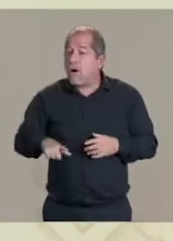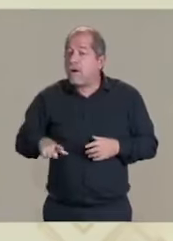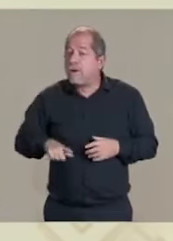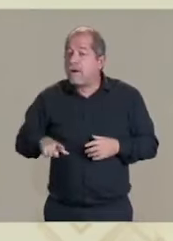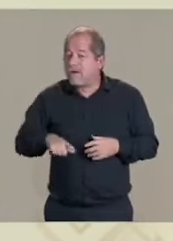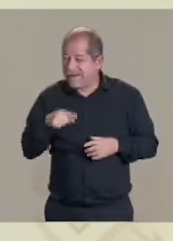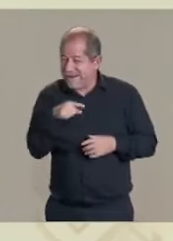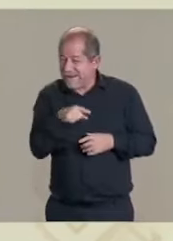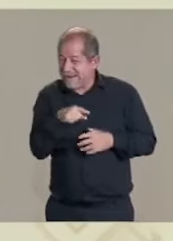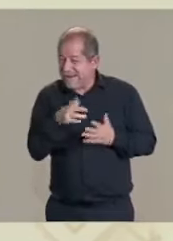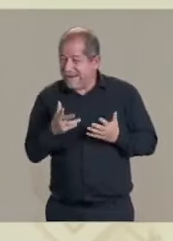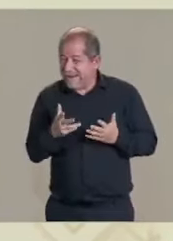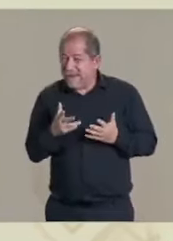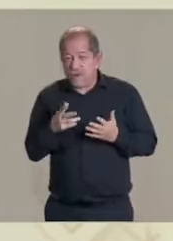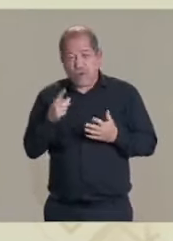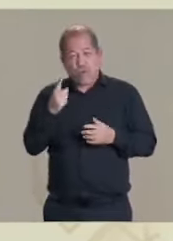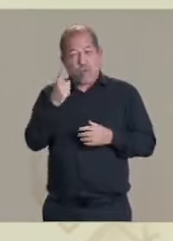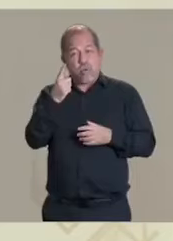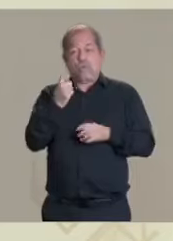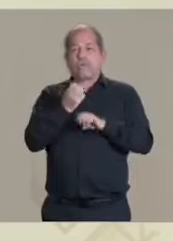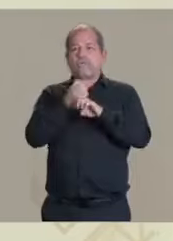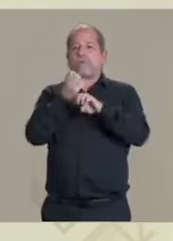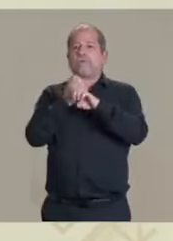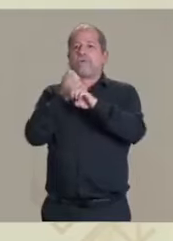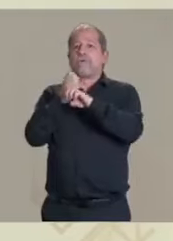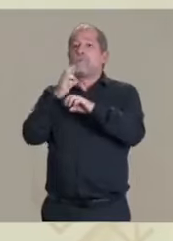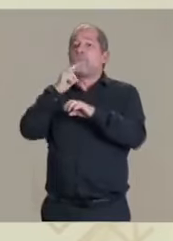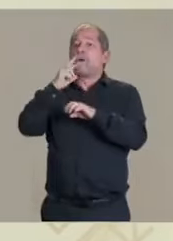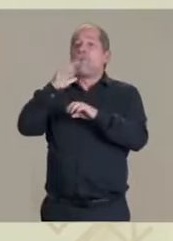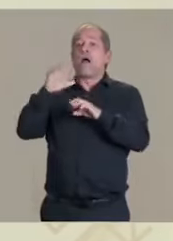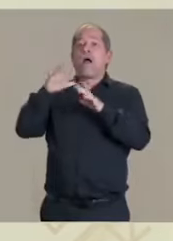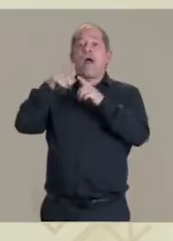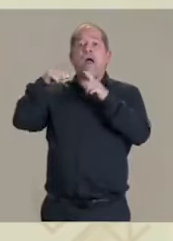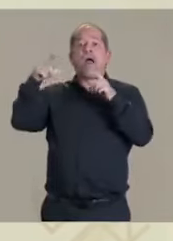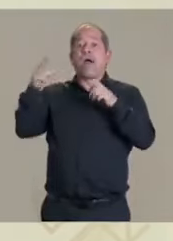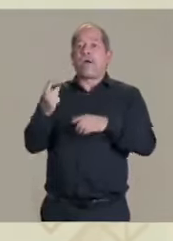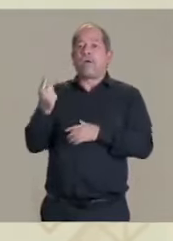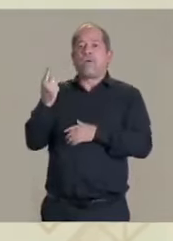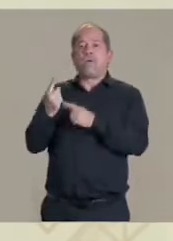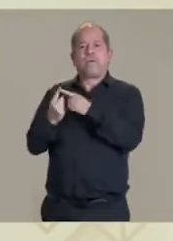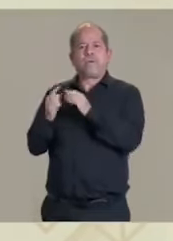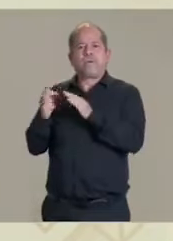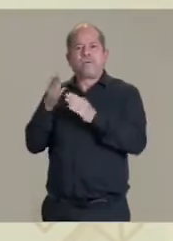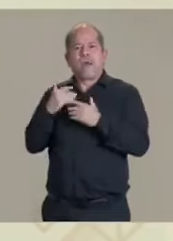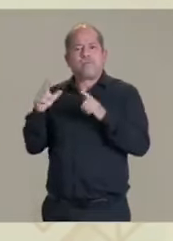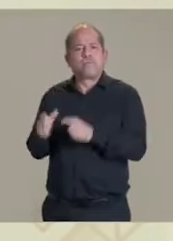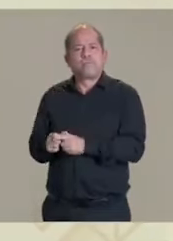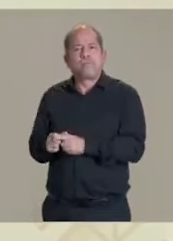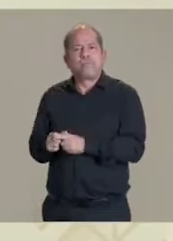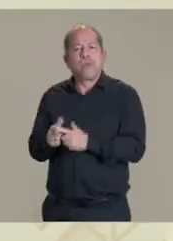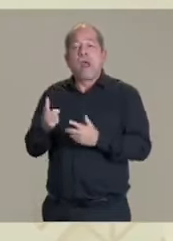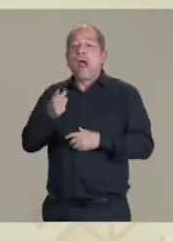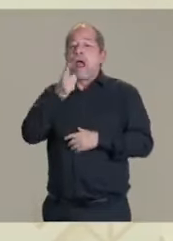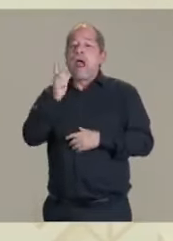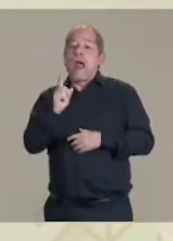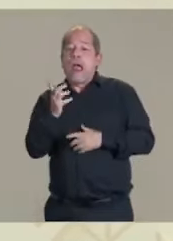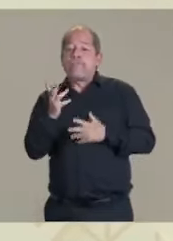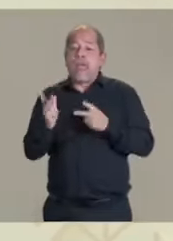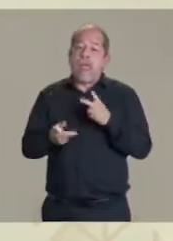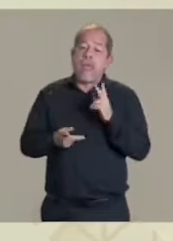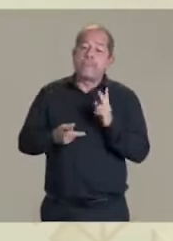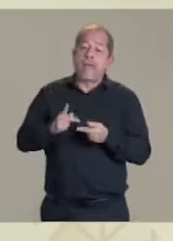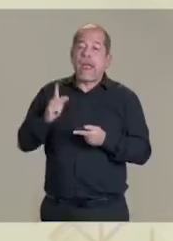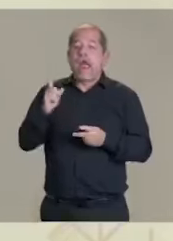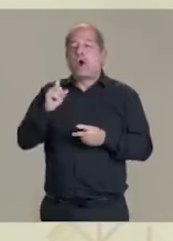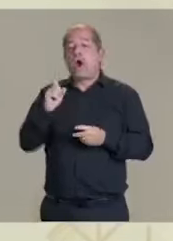empleos. Todos los estados generaron empleos. Y nos va a decir que fue por la pandemia, pero falso, porque durante